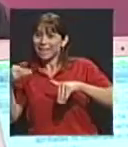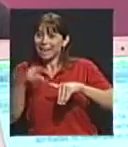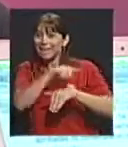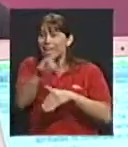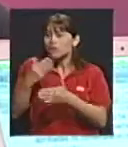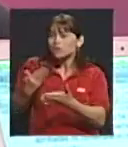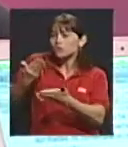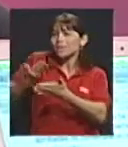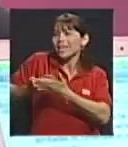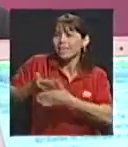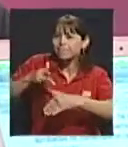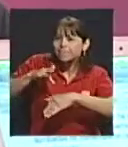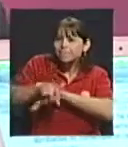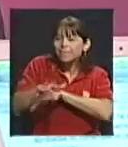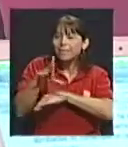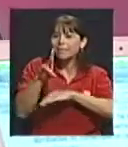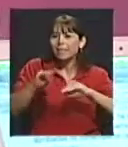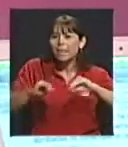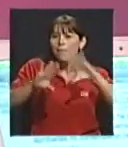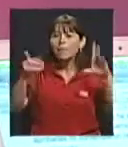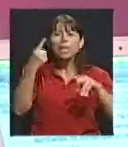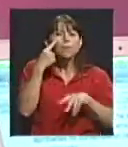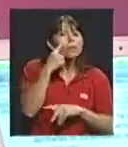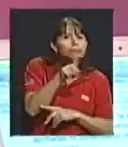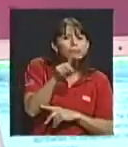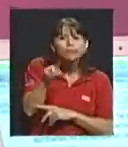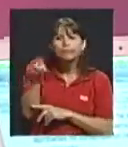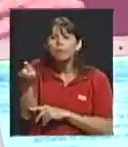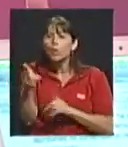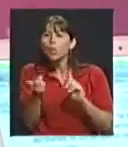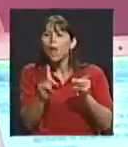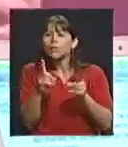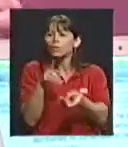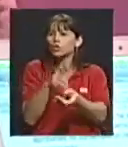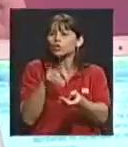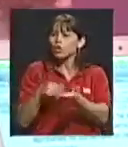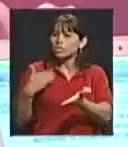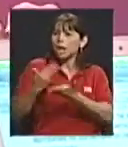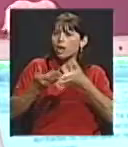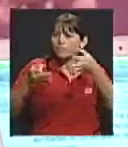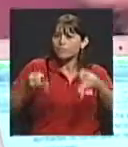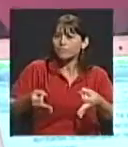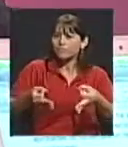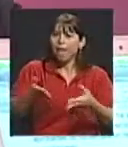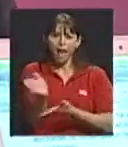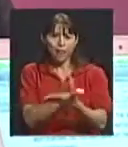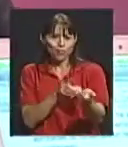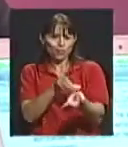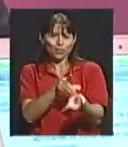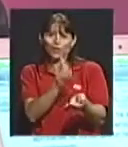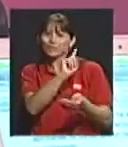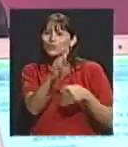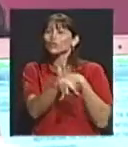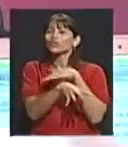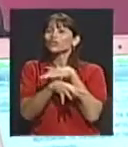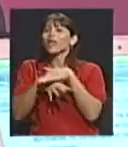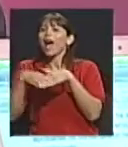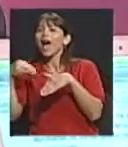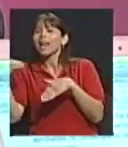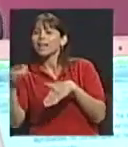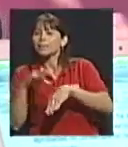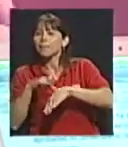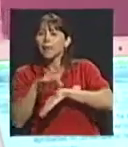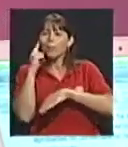los aesg a tiempo que algunos doctores No se salgan a media maana atender sus consultorios privados